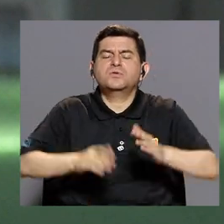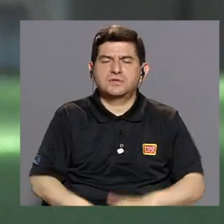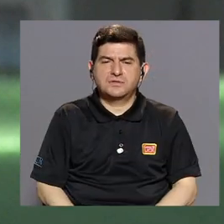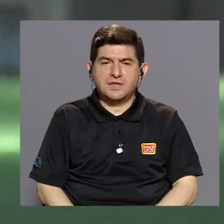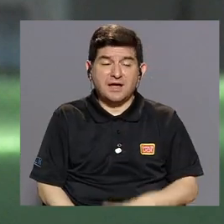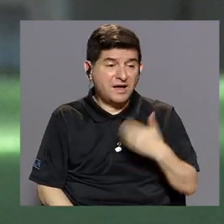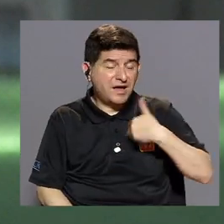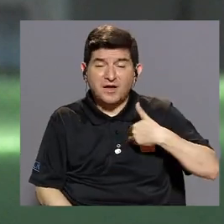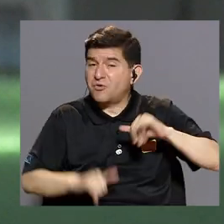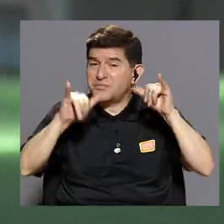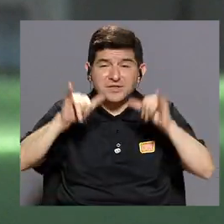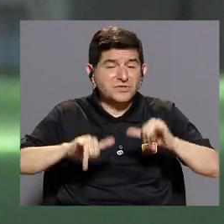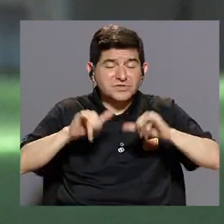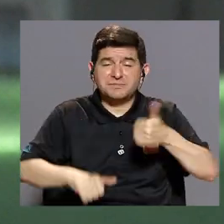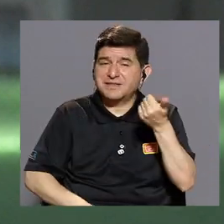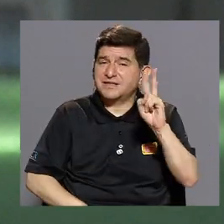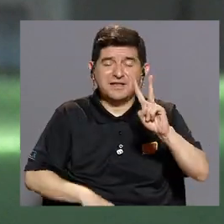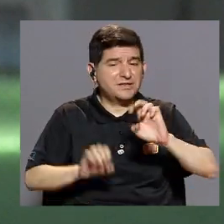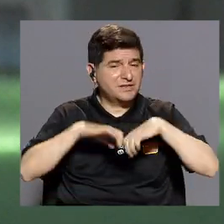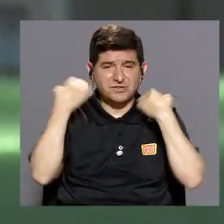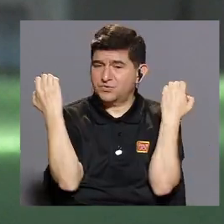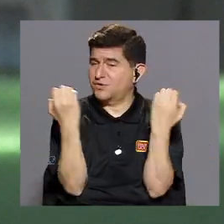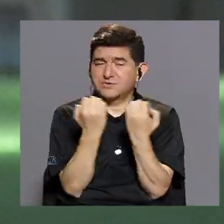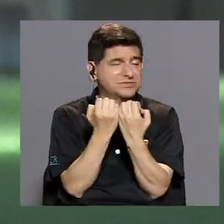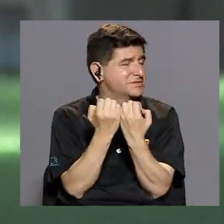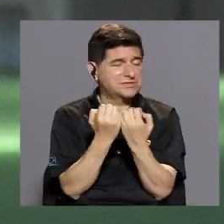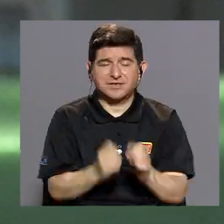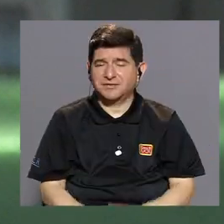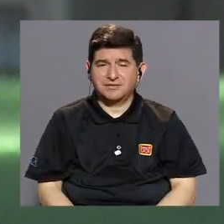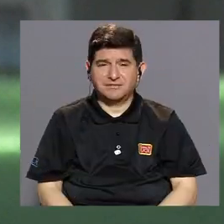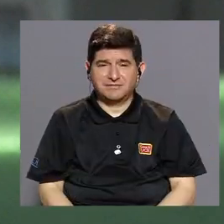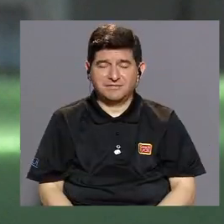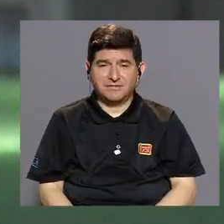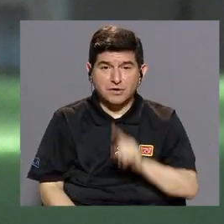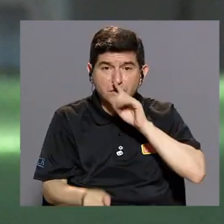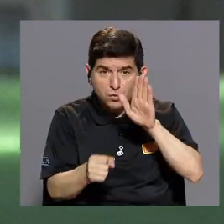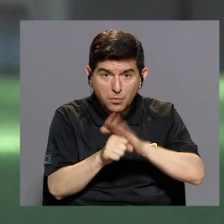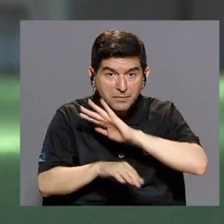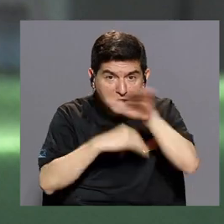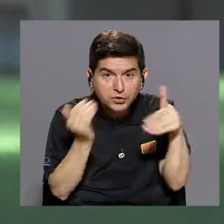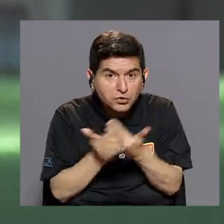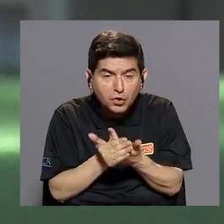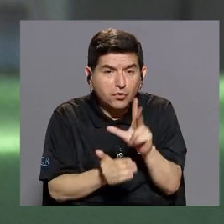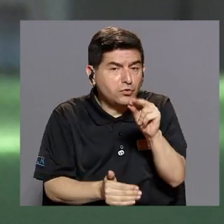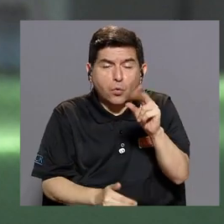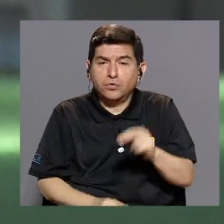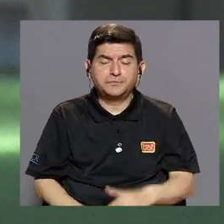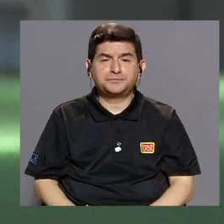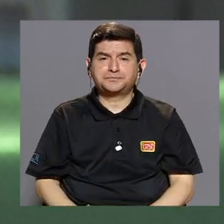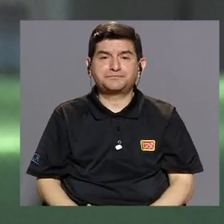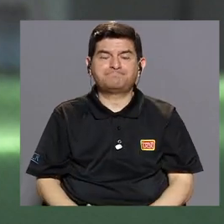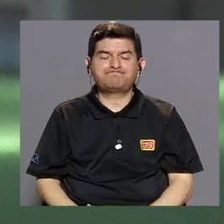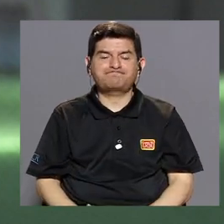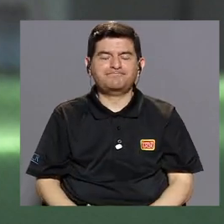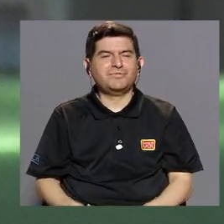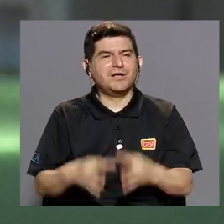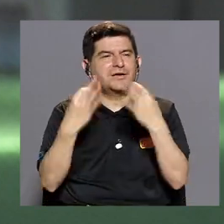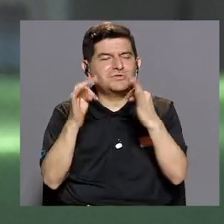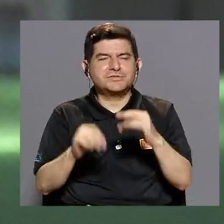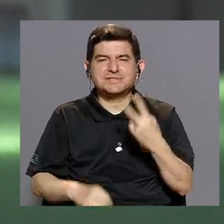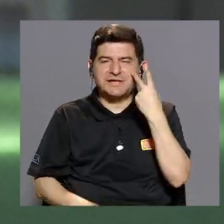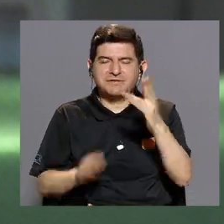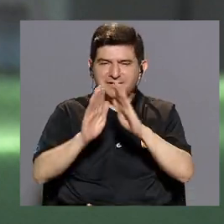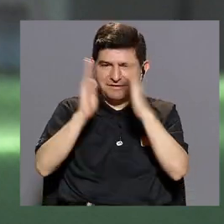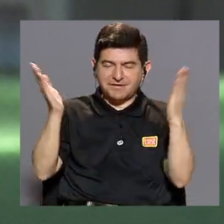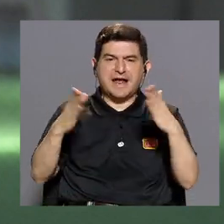siquiera en el masculino logramos sostener los 12 equipos. Eso al es cierto. Día, o sea, tenemos que ver un poco más